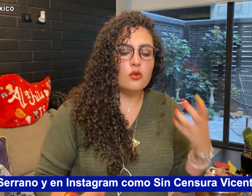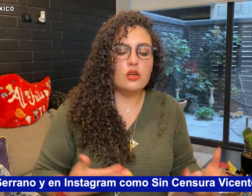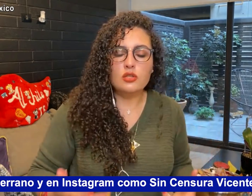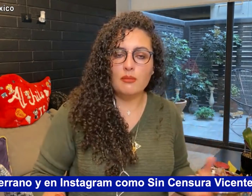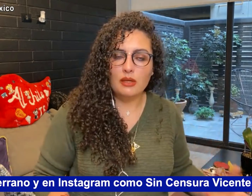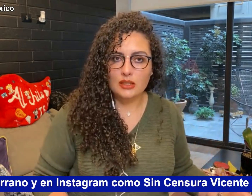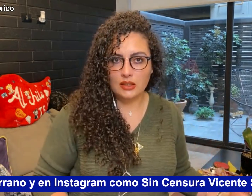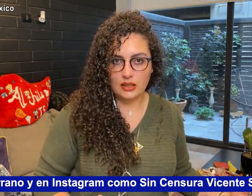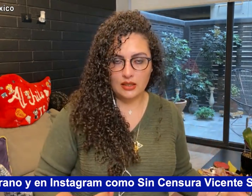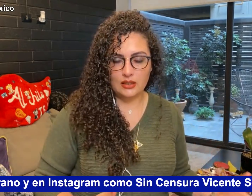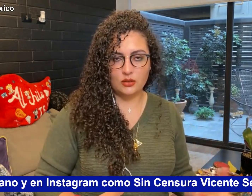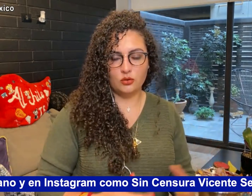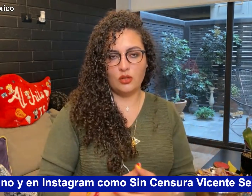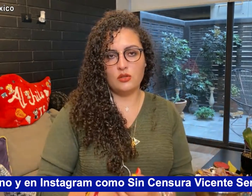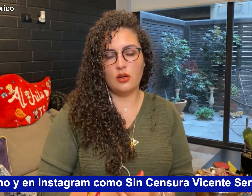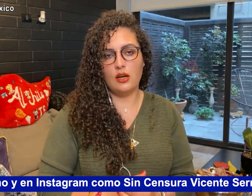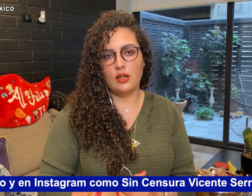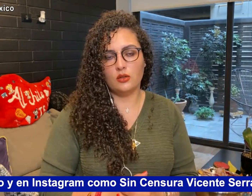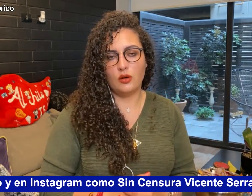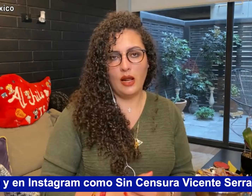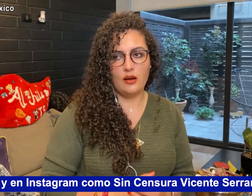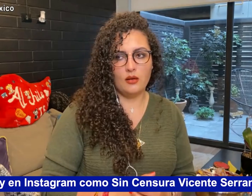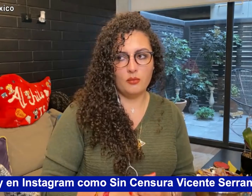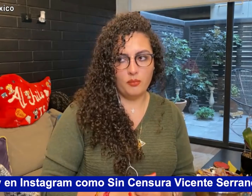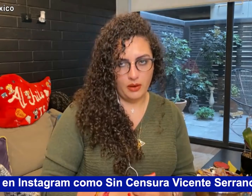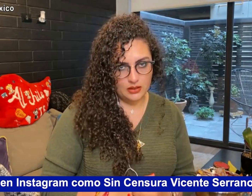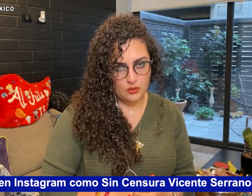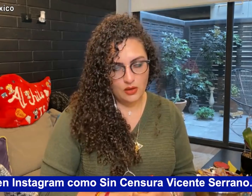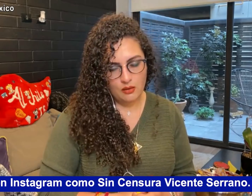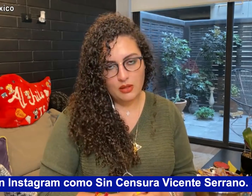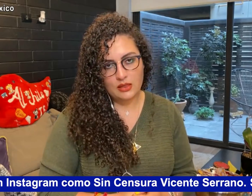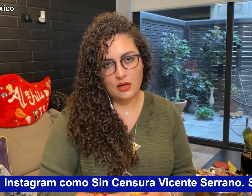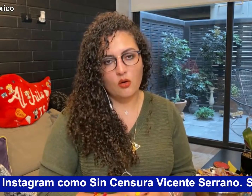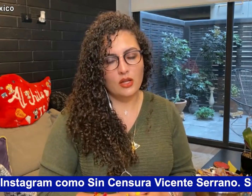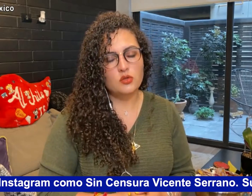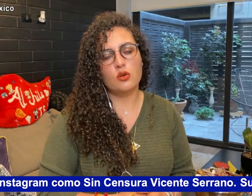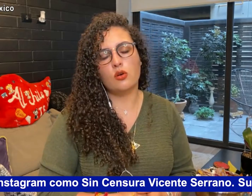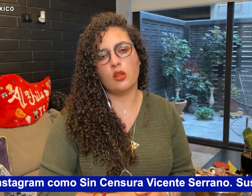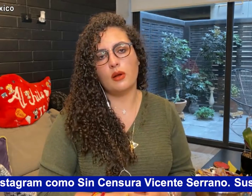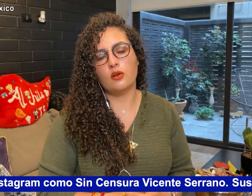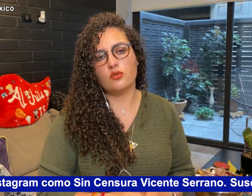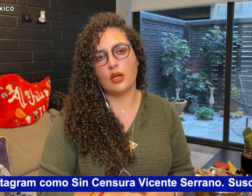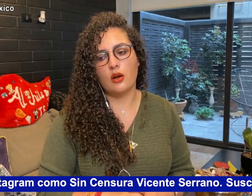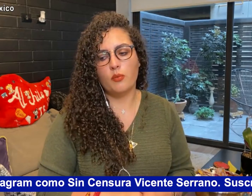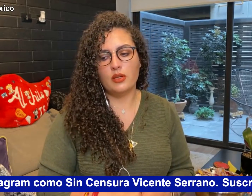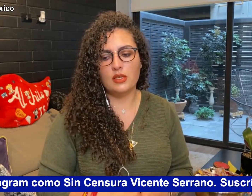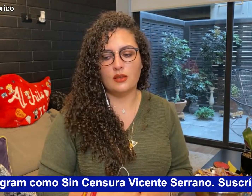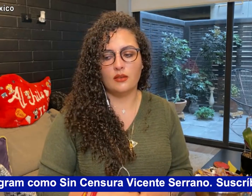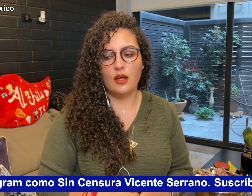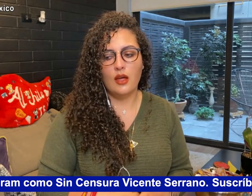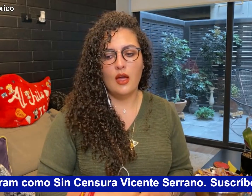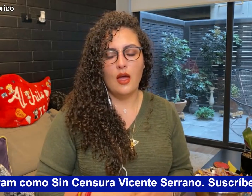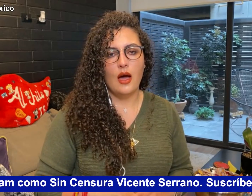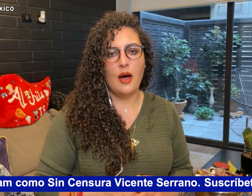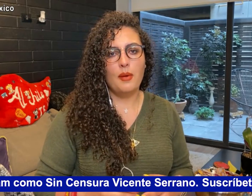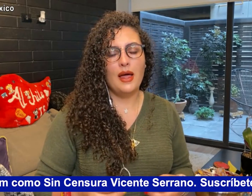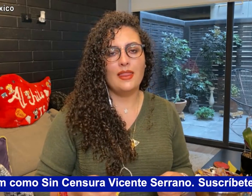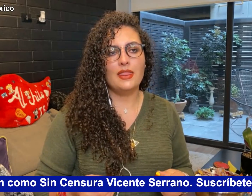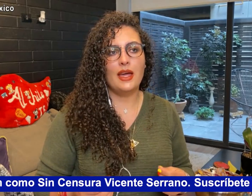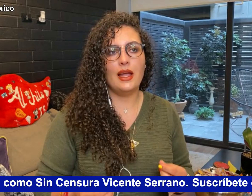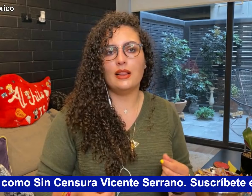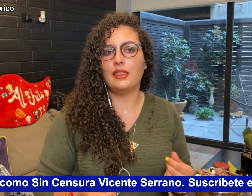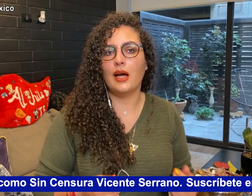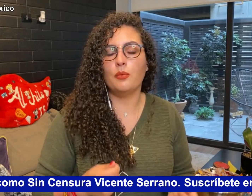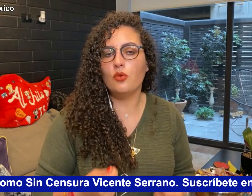hoy, curiosamente, el Instituto Nacional Electoral, particularmente Lorenzo Córdoba, el consejero presidente,